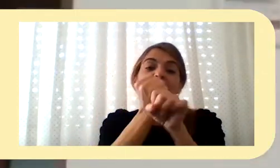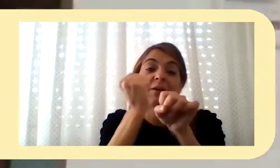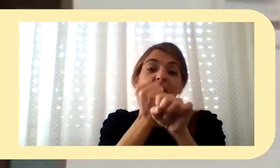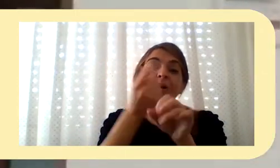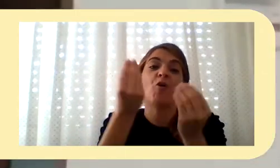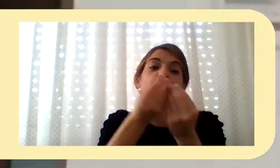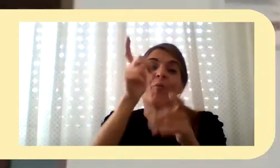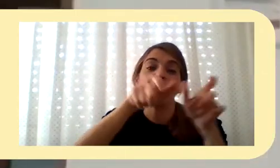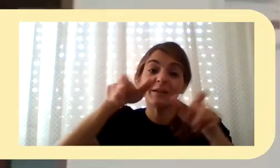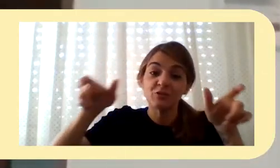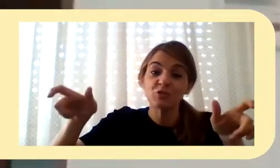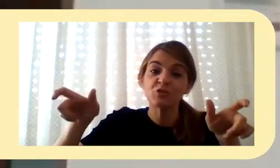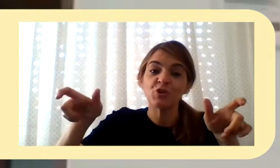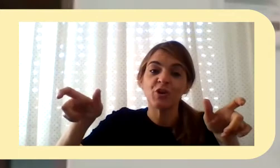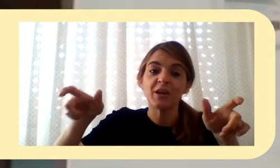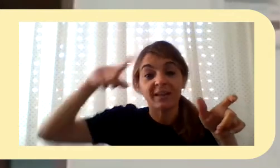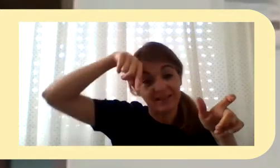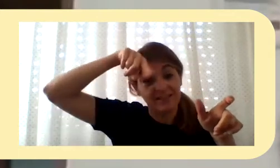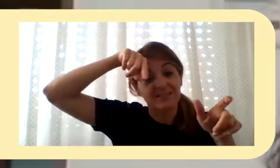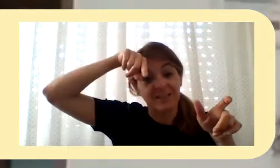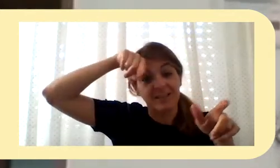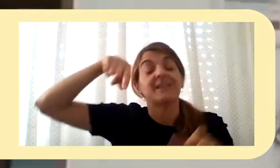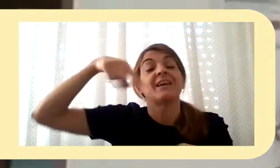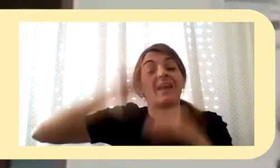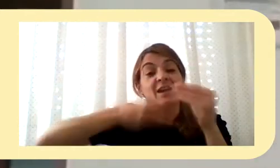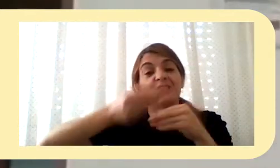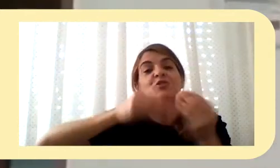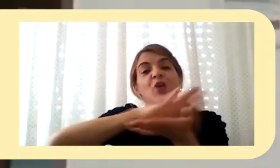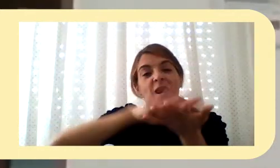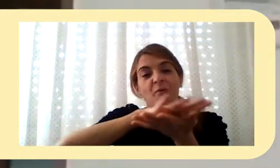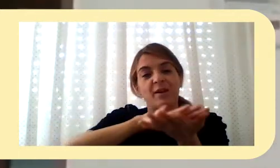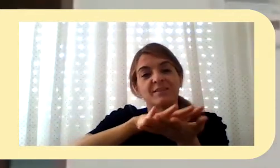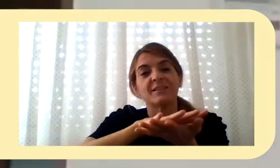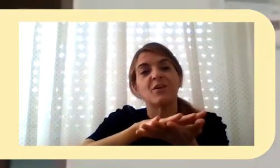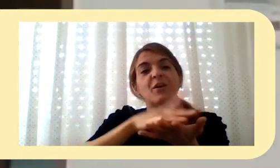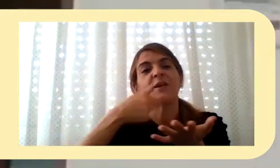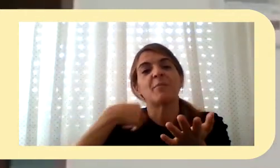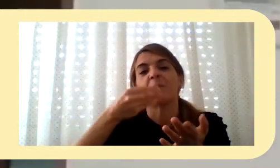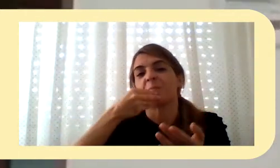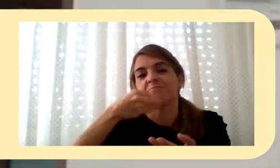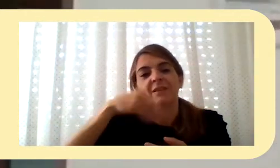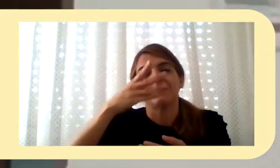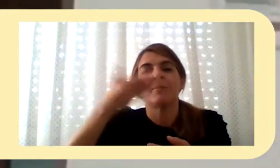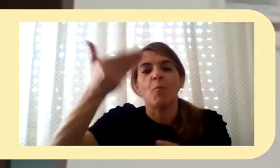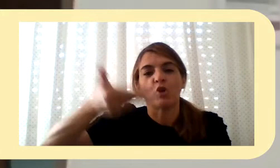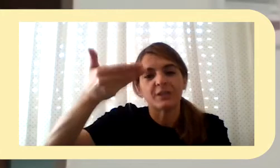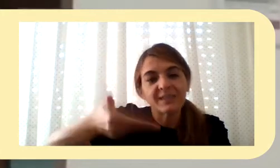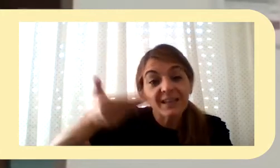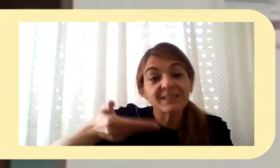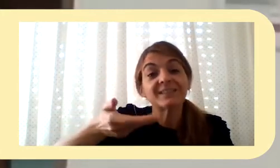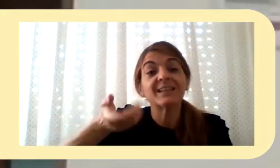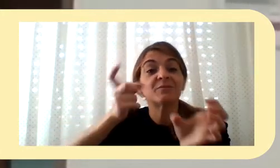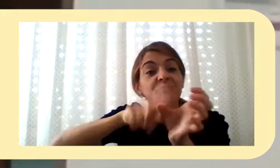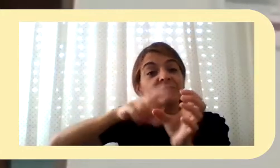personas en tesis doctorales en lengua de signos y me parece que es muy importante contar con